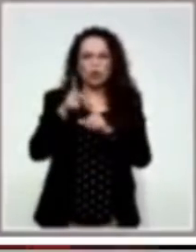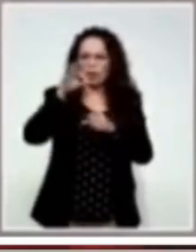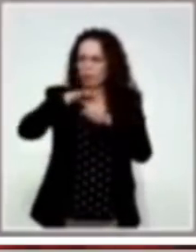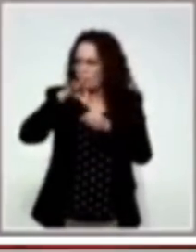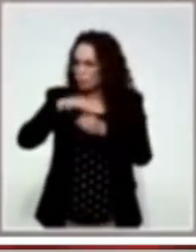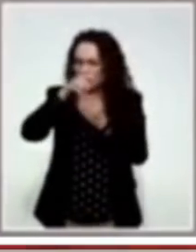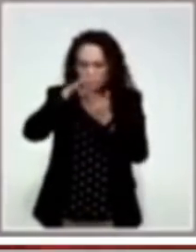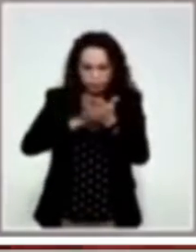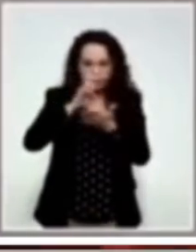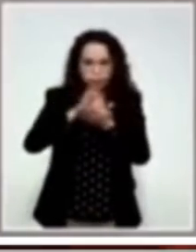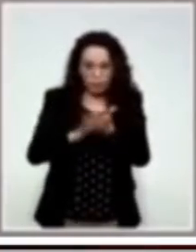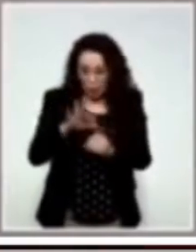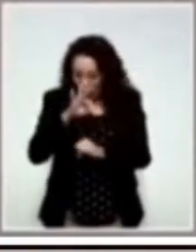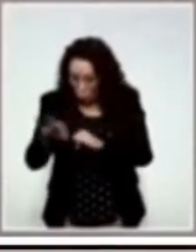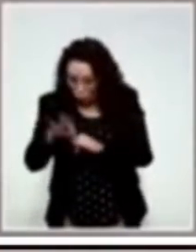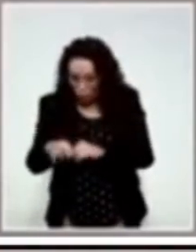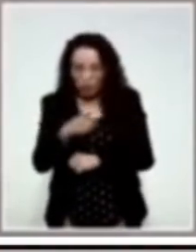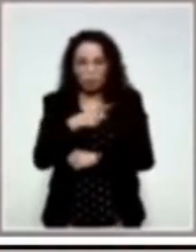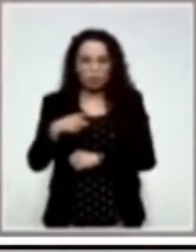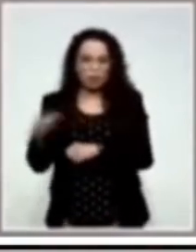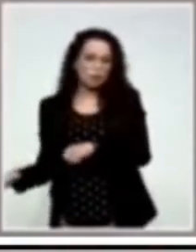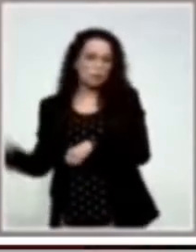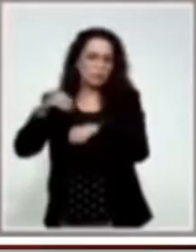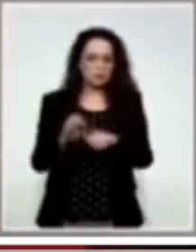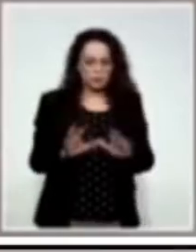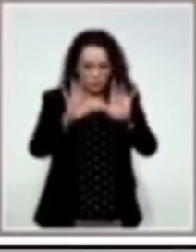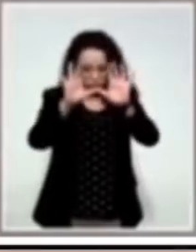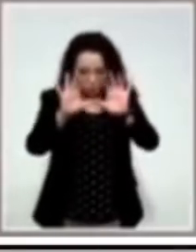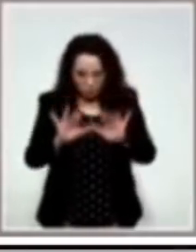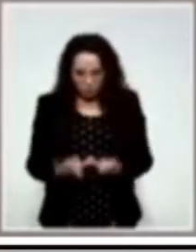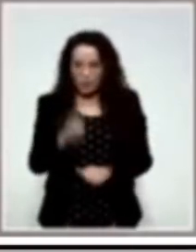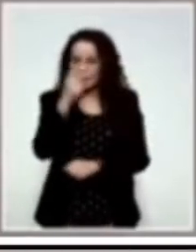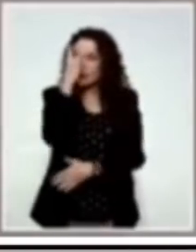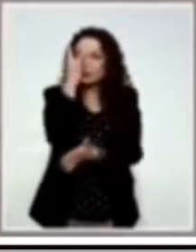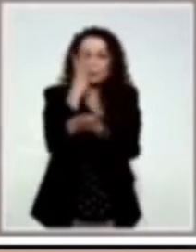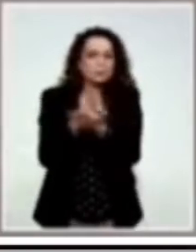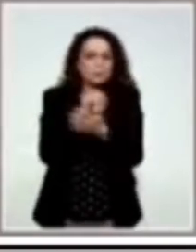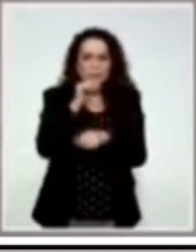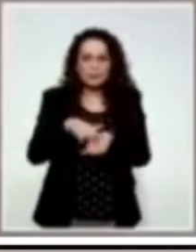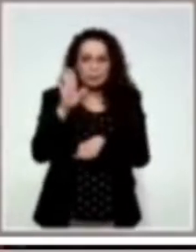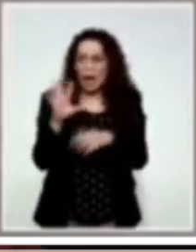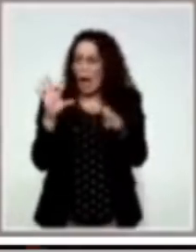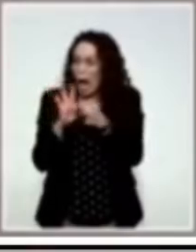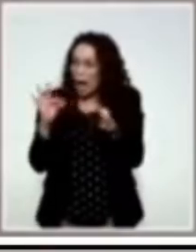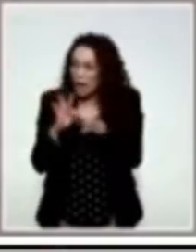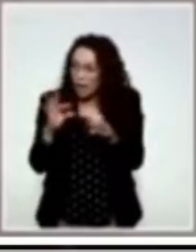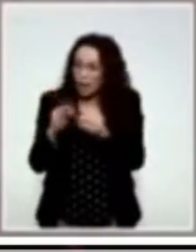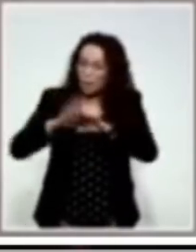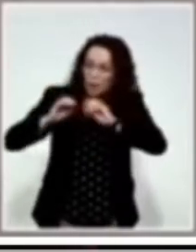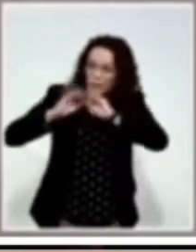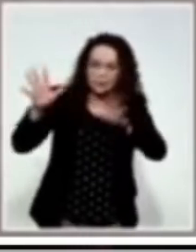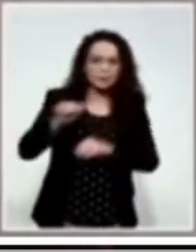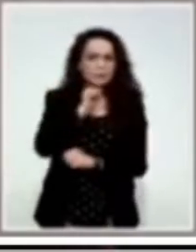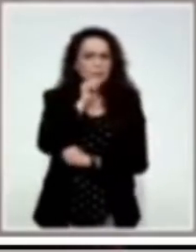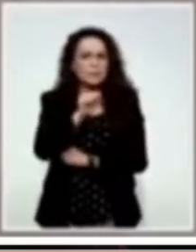al final se transcribiera en la sesión. Fue lo único que se pidió, no hubo ninguna aclaración de nada, porque además hay otra cosa